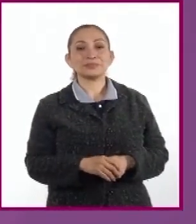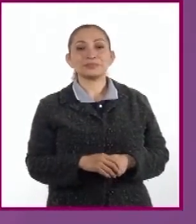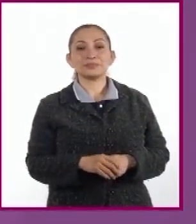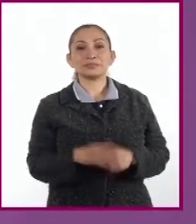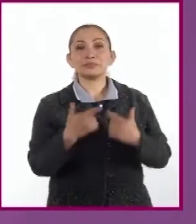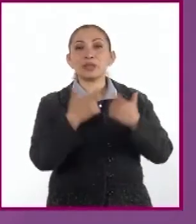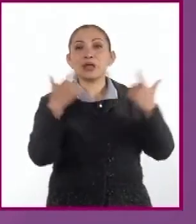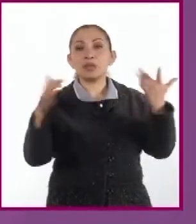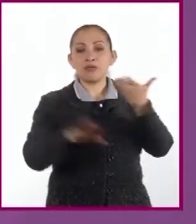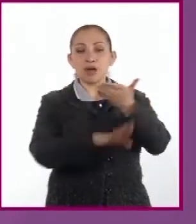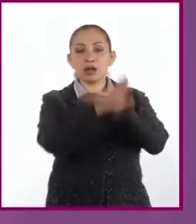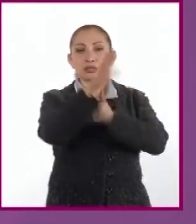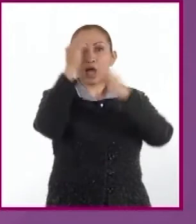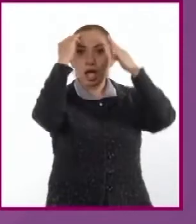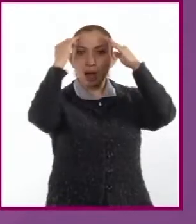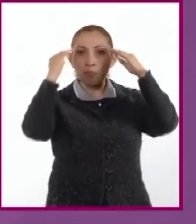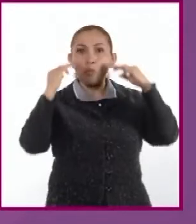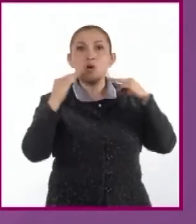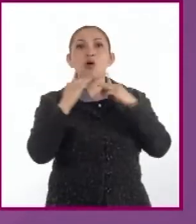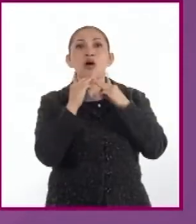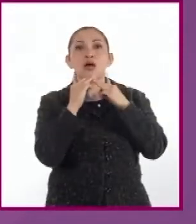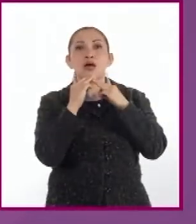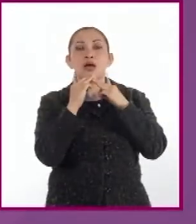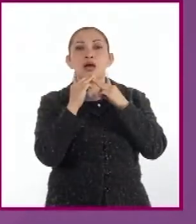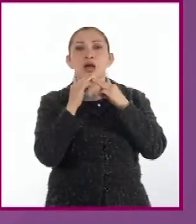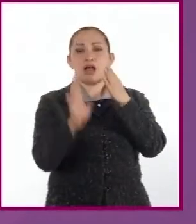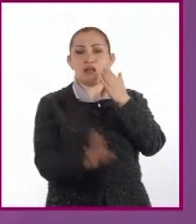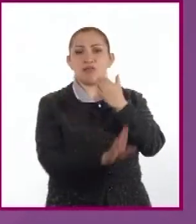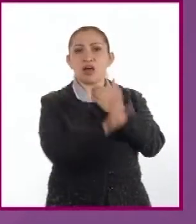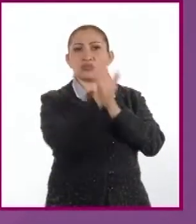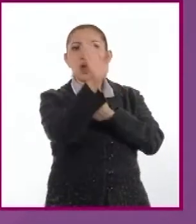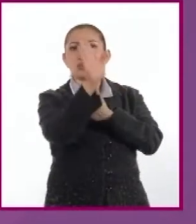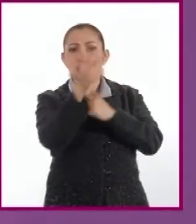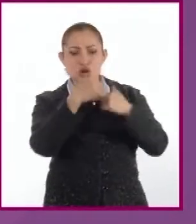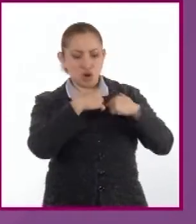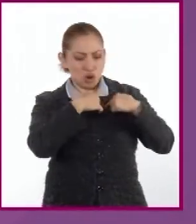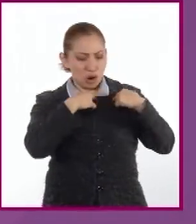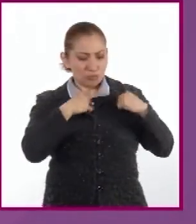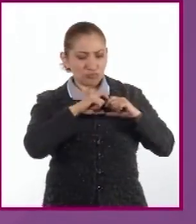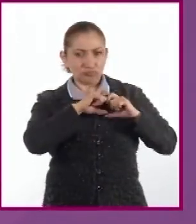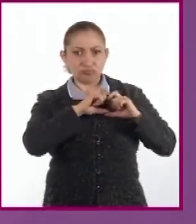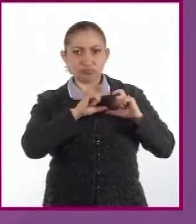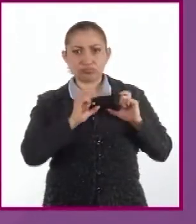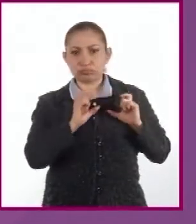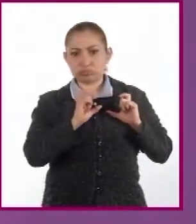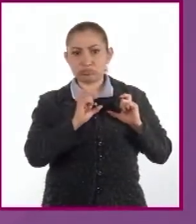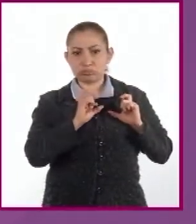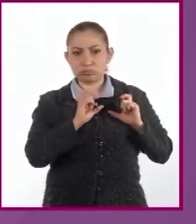Leyenda del fantasma de la monja, el fantasma de los corazones rotos.